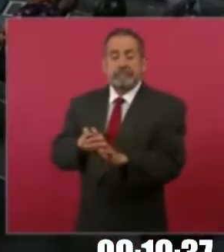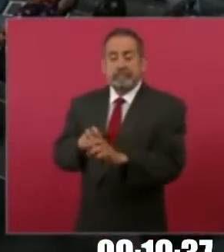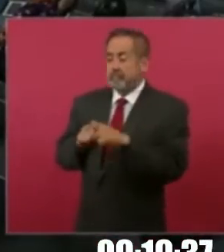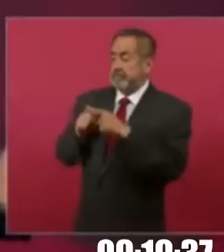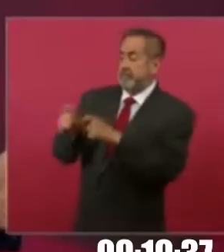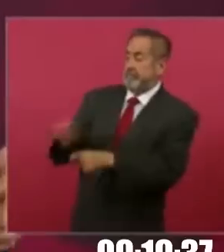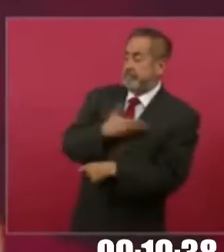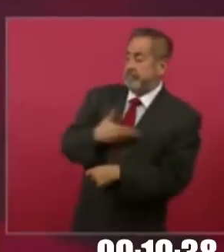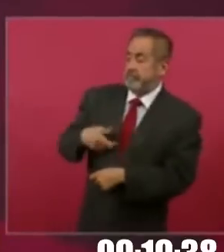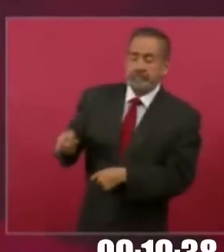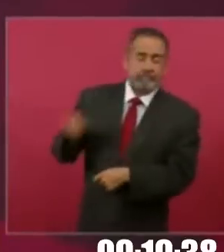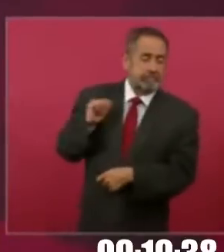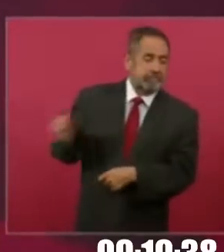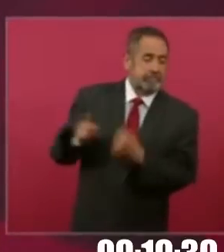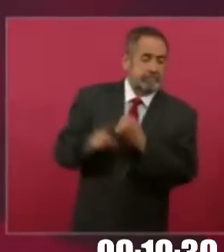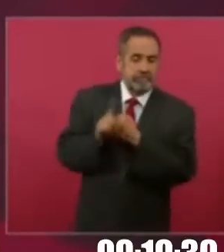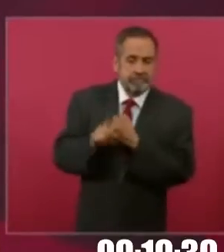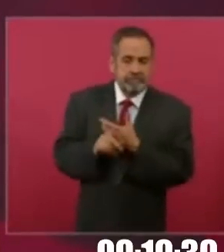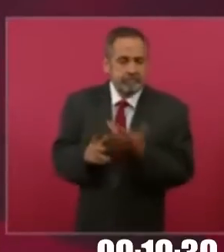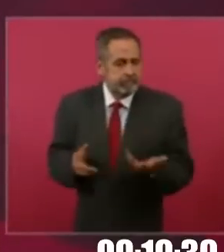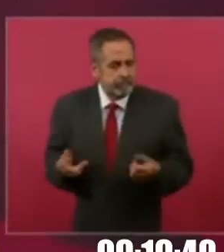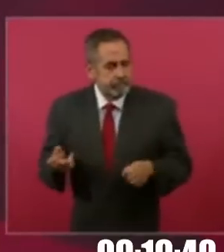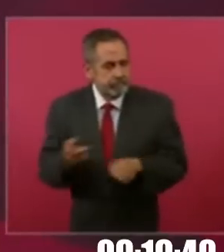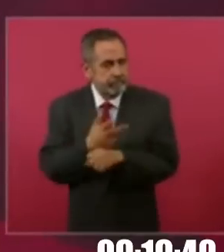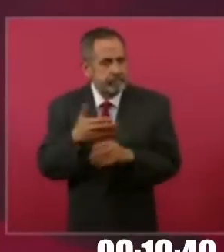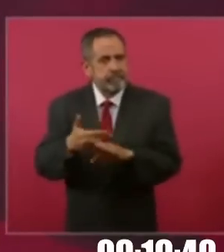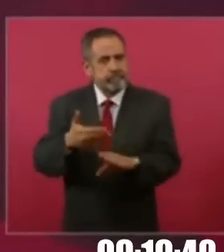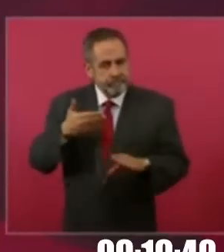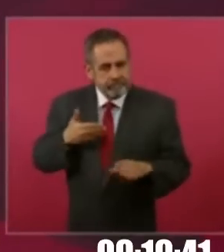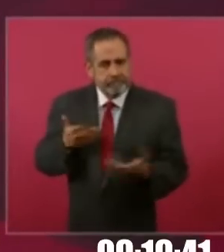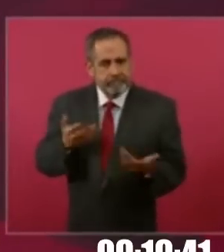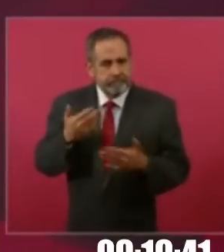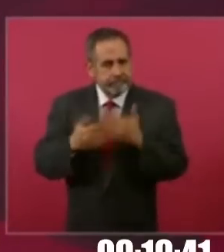la circunstancia los antecedentes